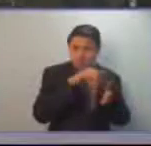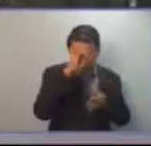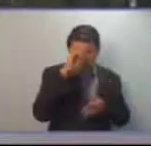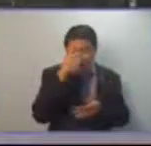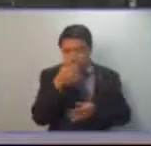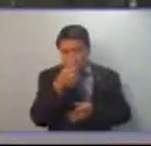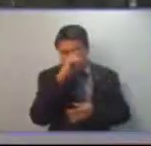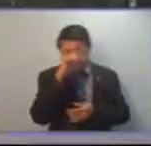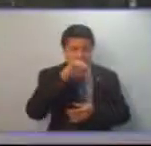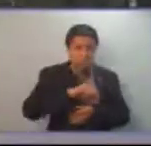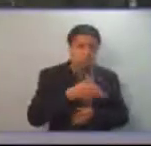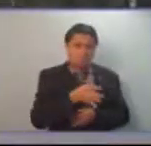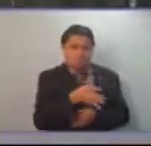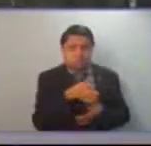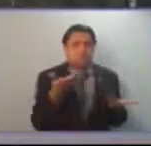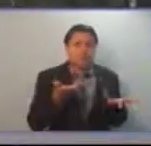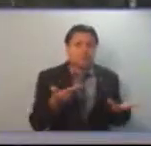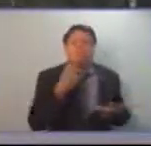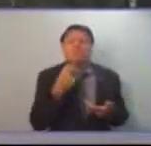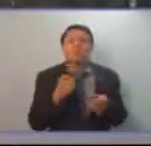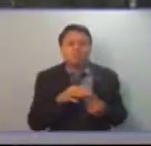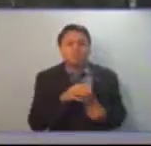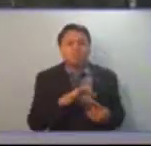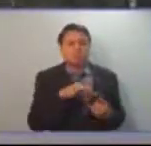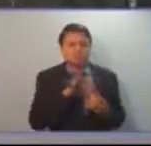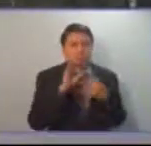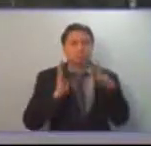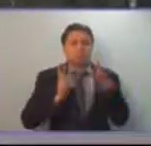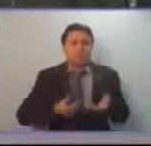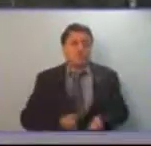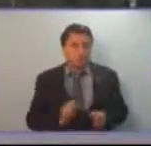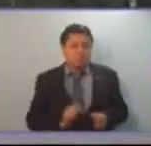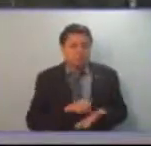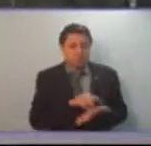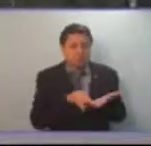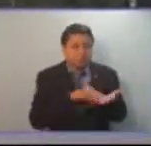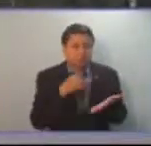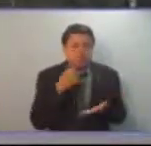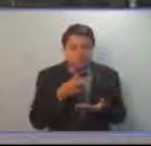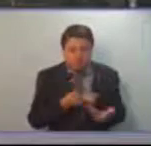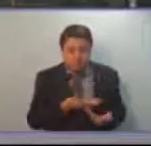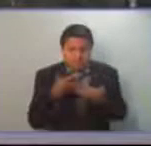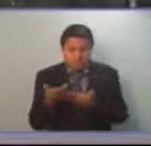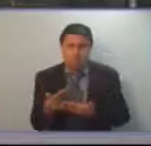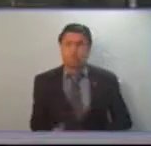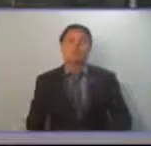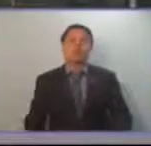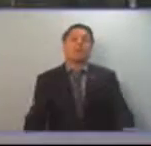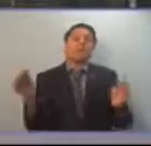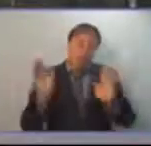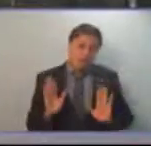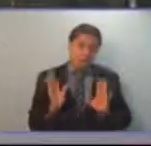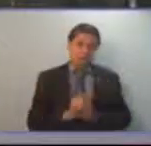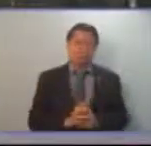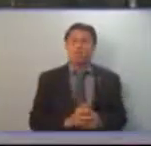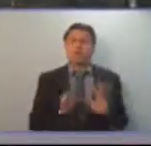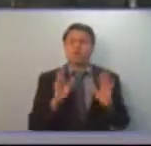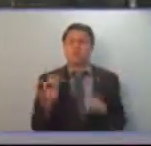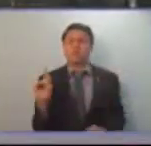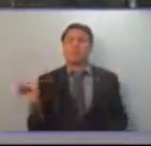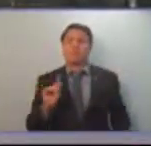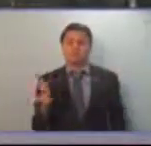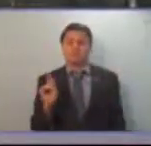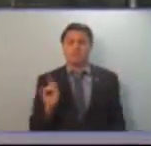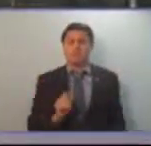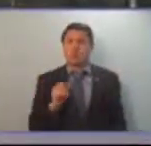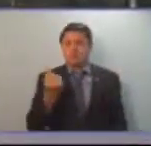quiénes son los que deben gobernarlo, porque es a ellos a quienes les va a servir. Sí. En cambio, si permitimos